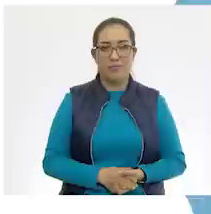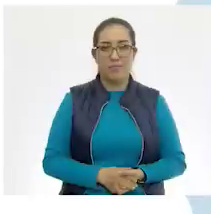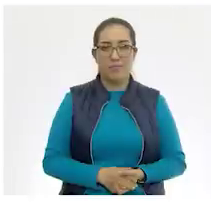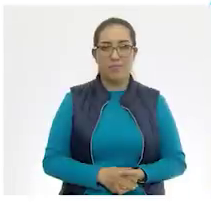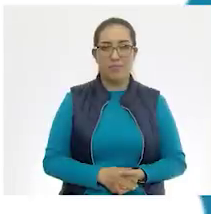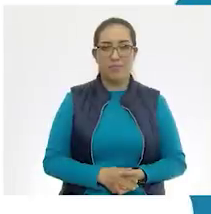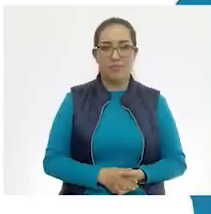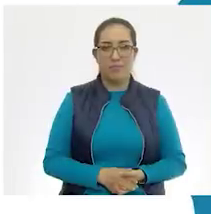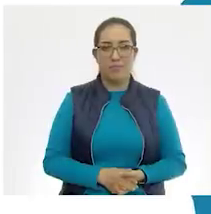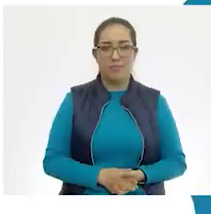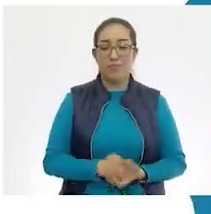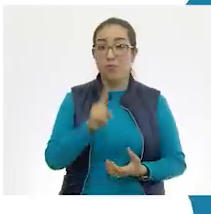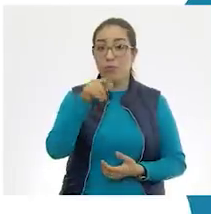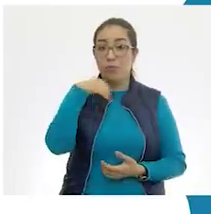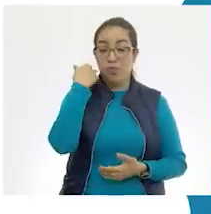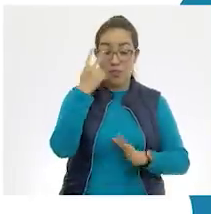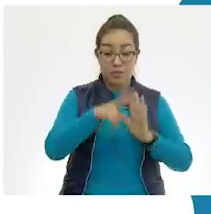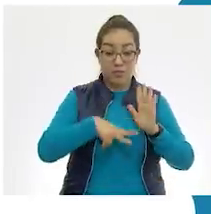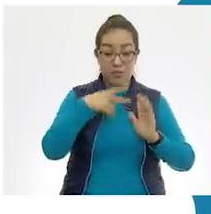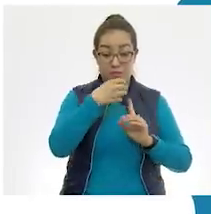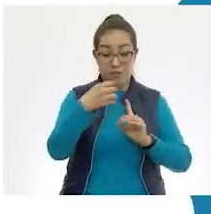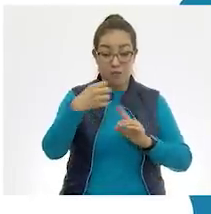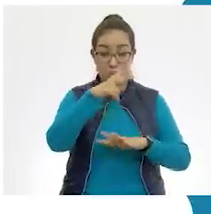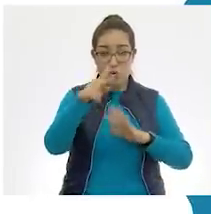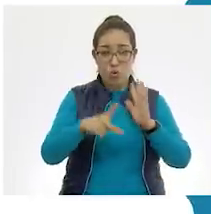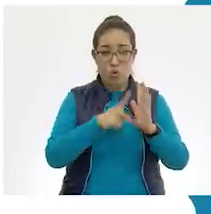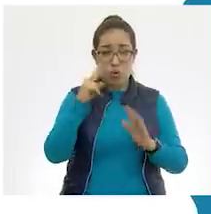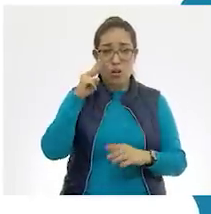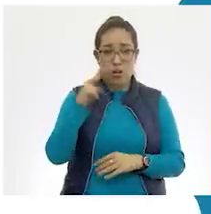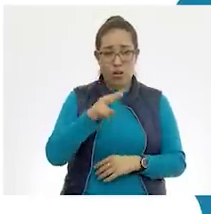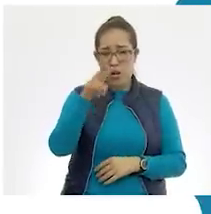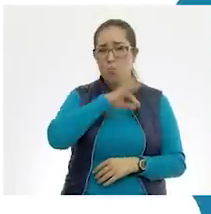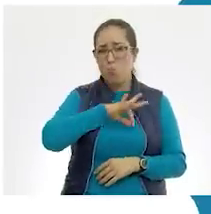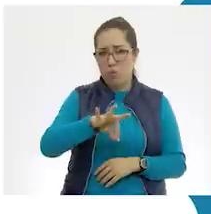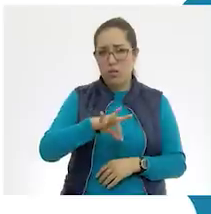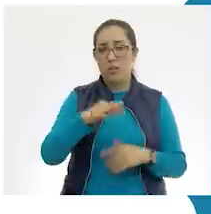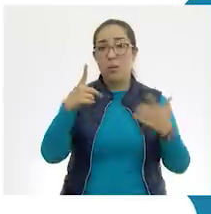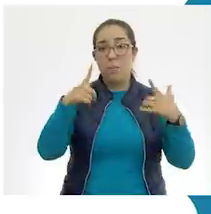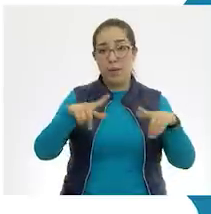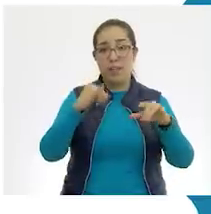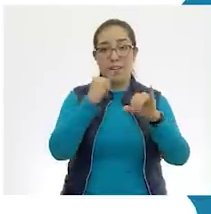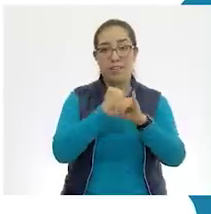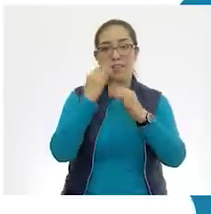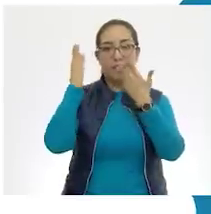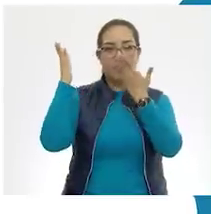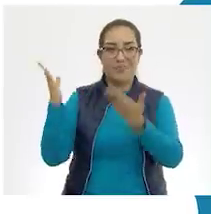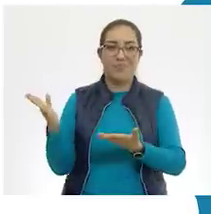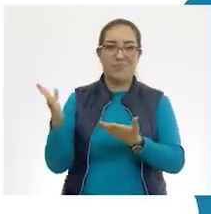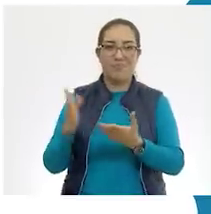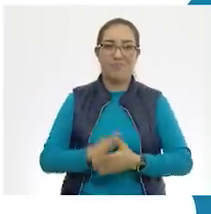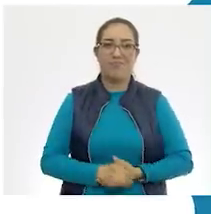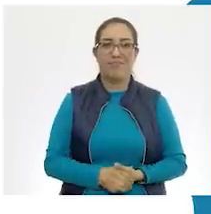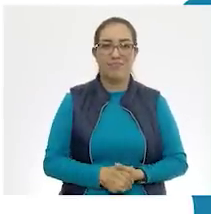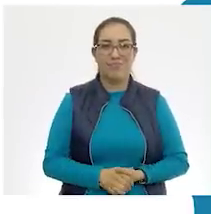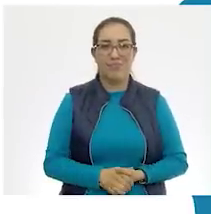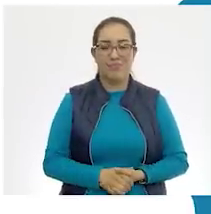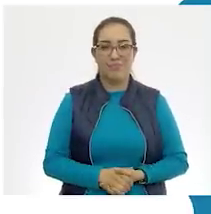conalitec.cep.gov.mx. Si quieres volver a ver los programas de Aprende en Casa, los puedes encontrar en la siguiente liga: